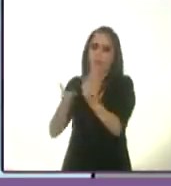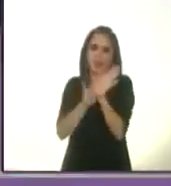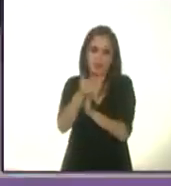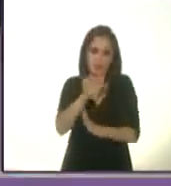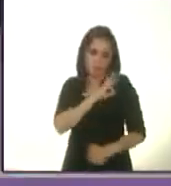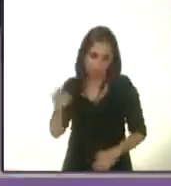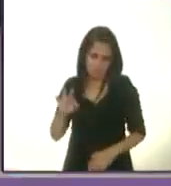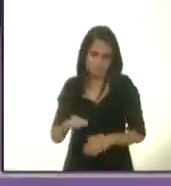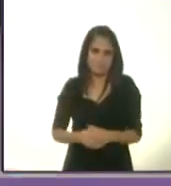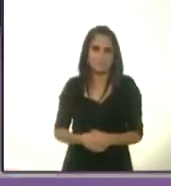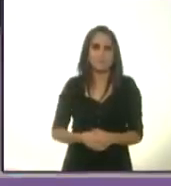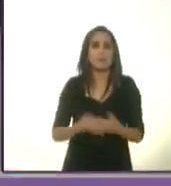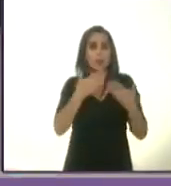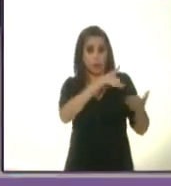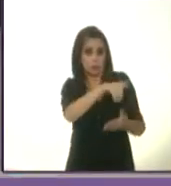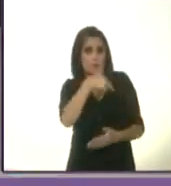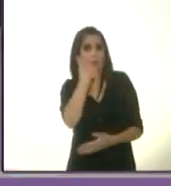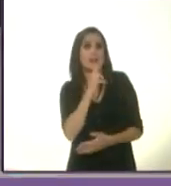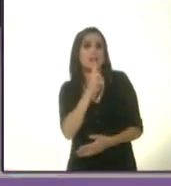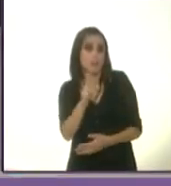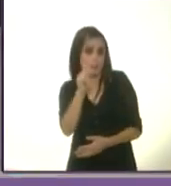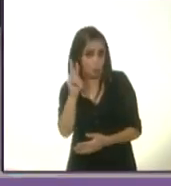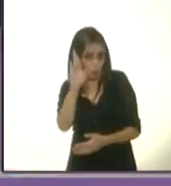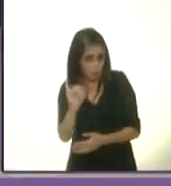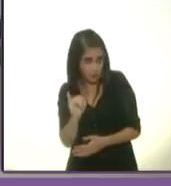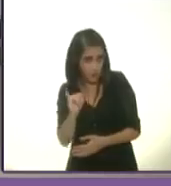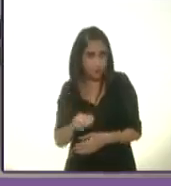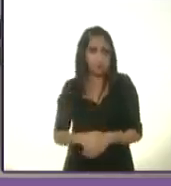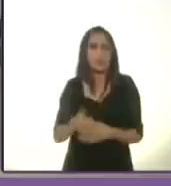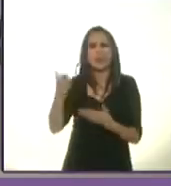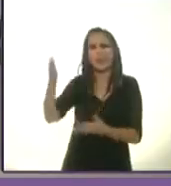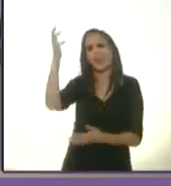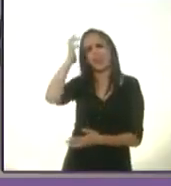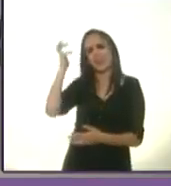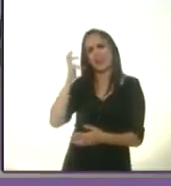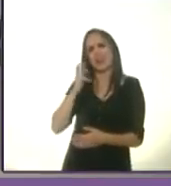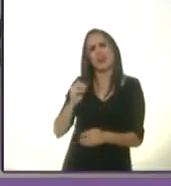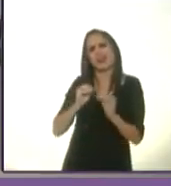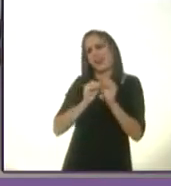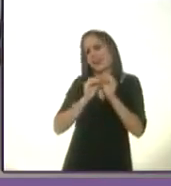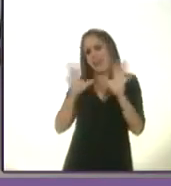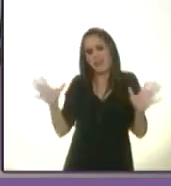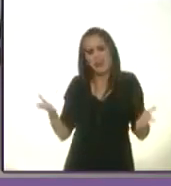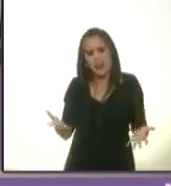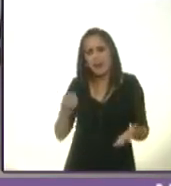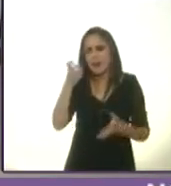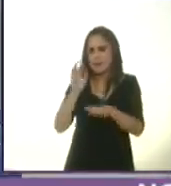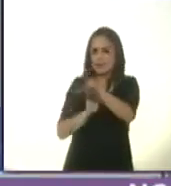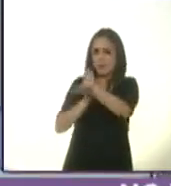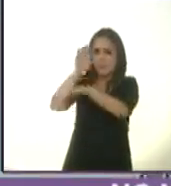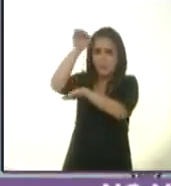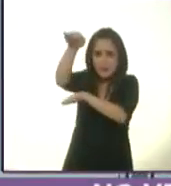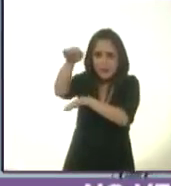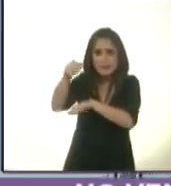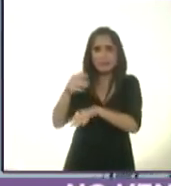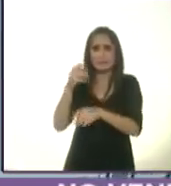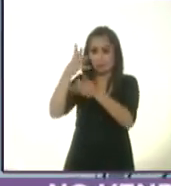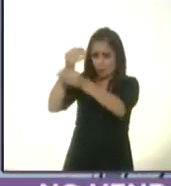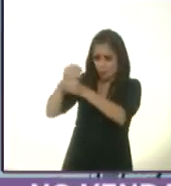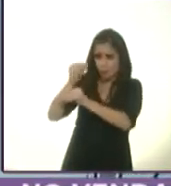candidata por la ilusión le gustaría responder purificación carpinteyro a claudia se van por supuesto a las obras del segundo piso acostarme